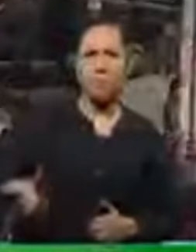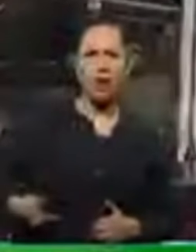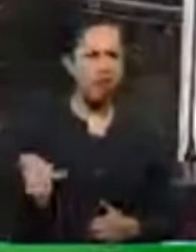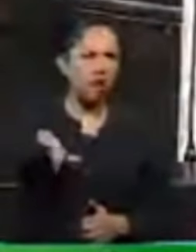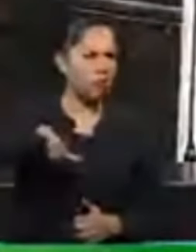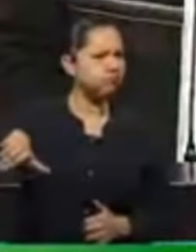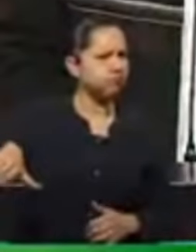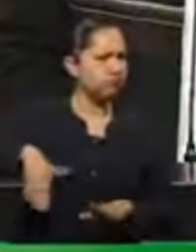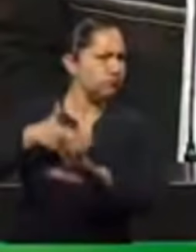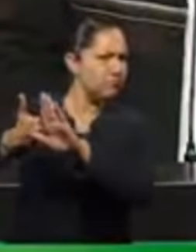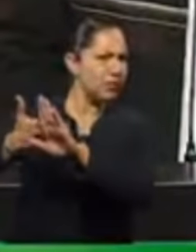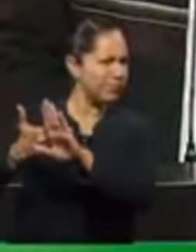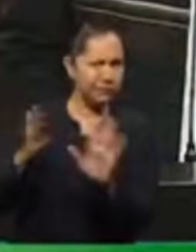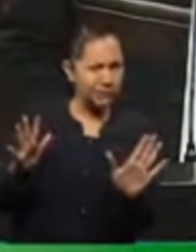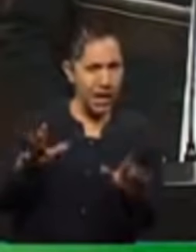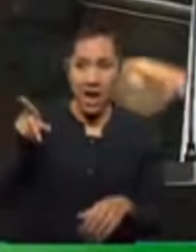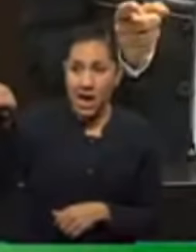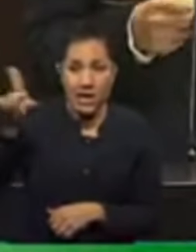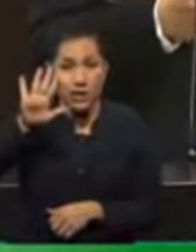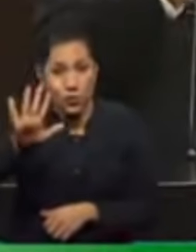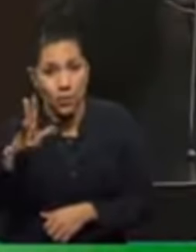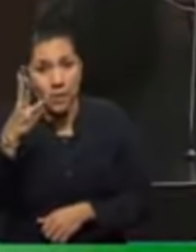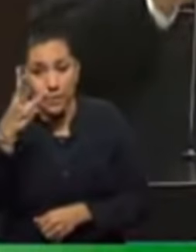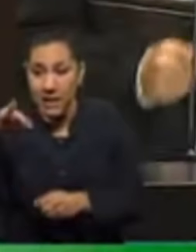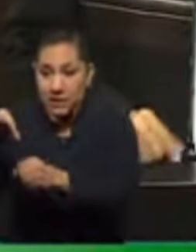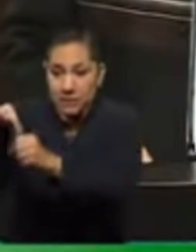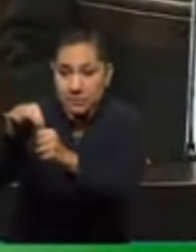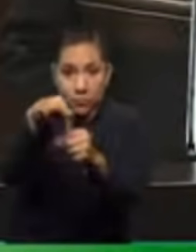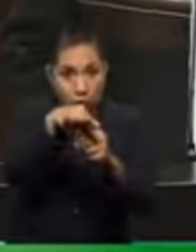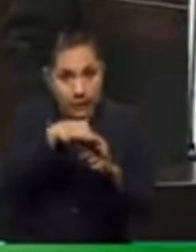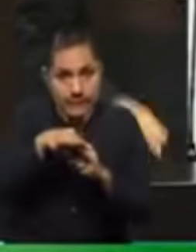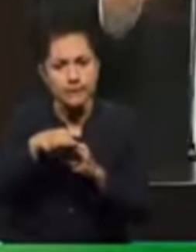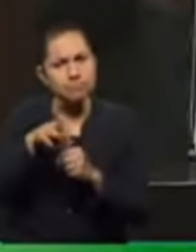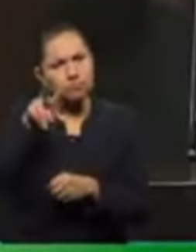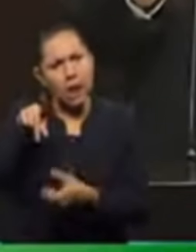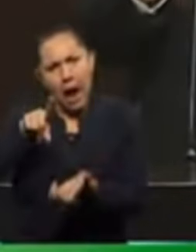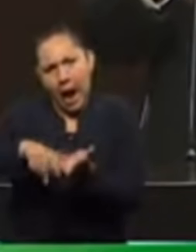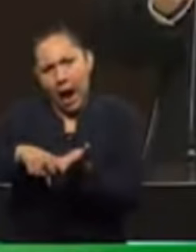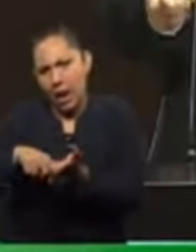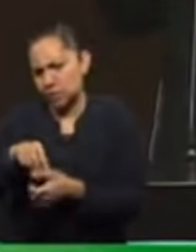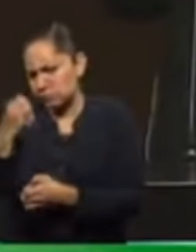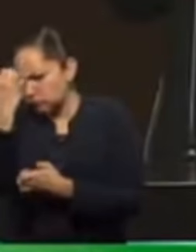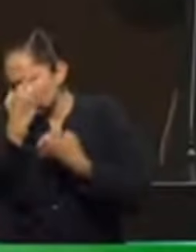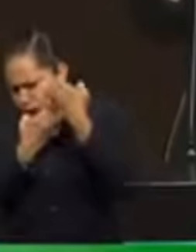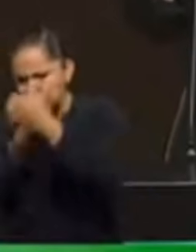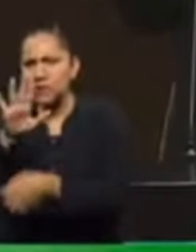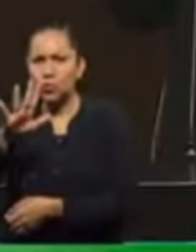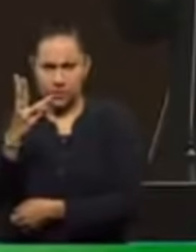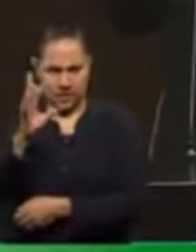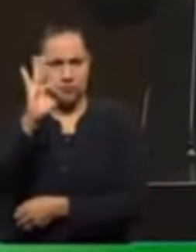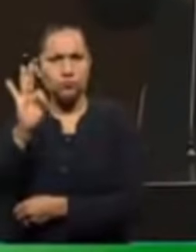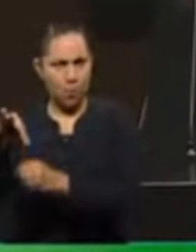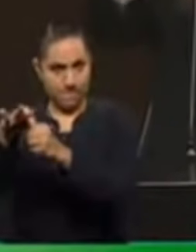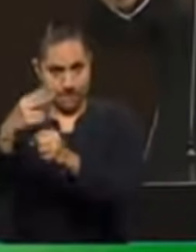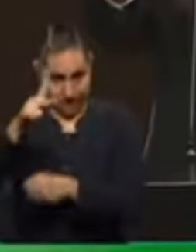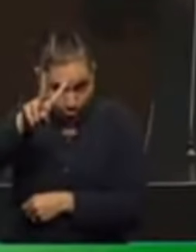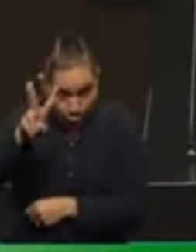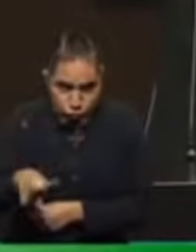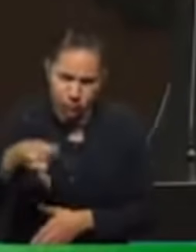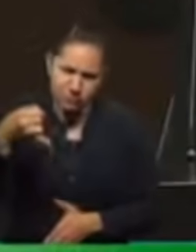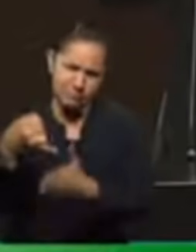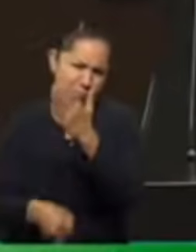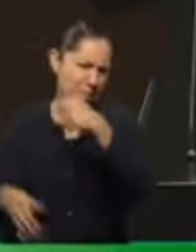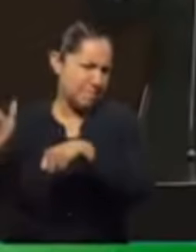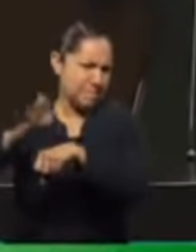reconocieron el 53% de los votos, pero obtuvo muchos más. Le reclamo que se crean poder legislativo